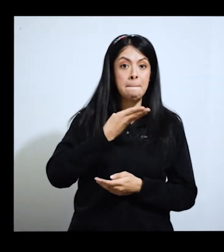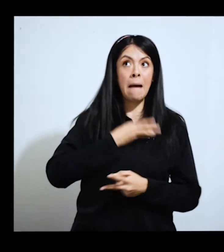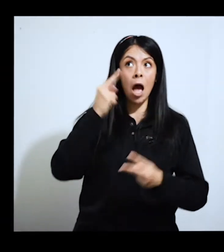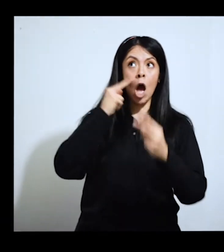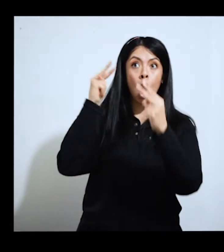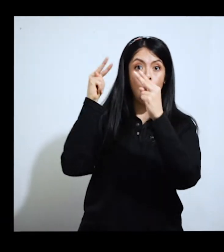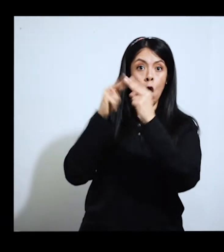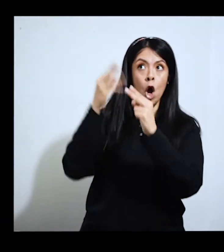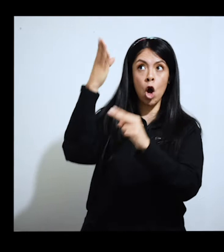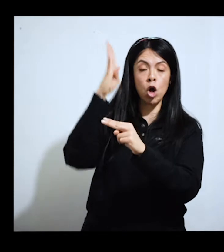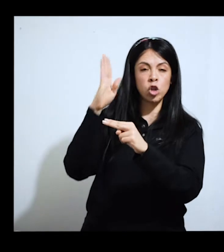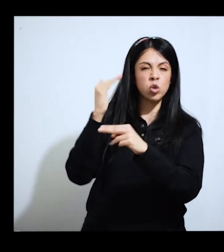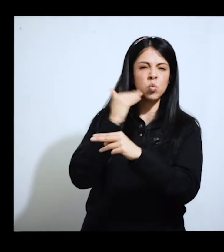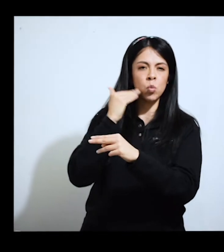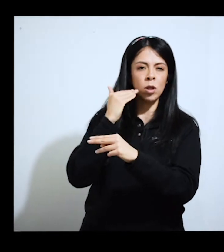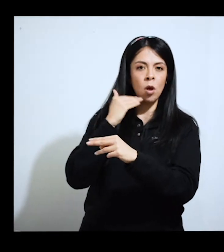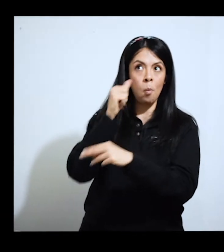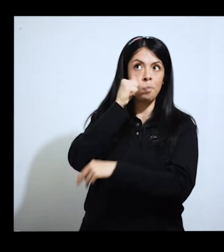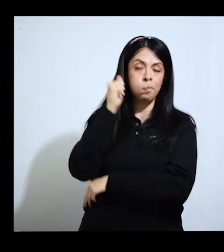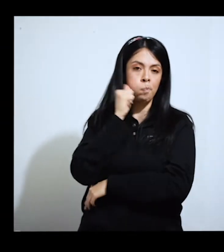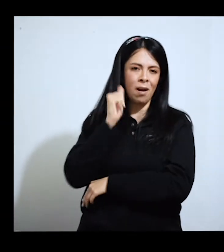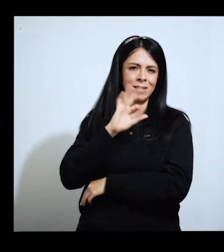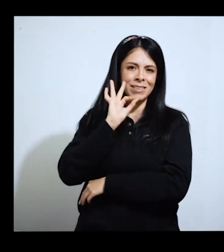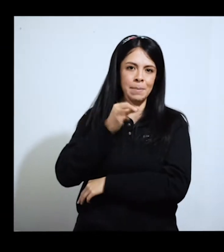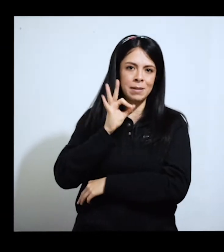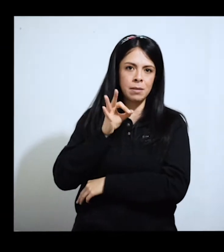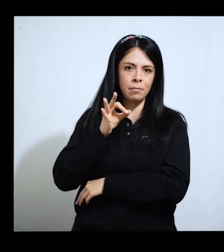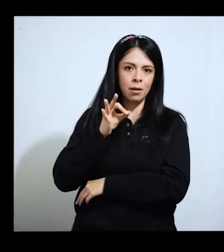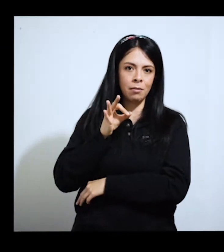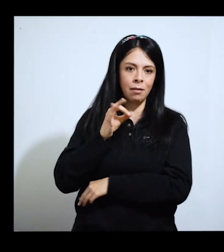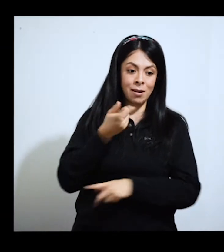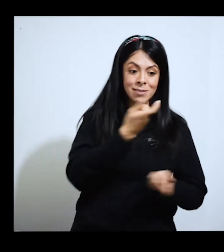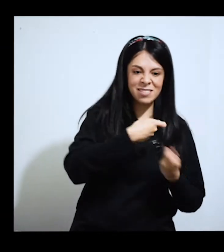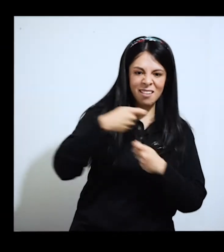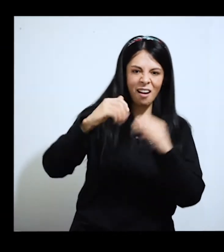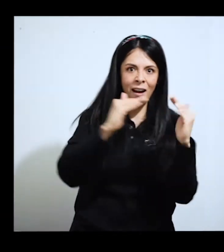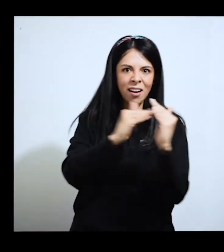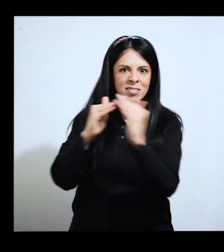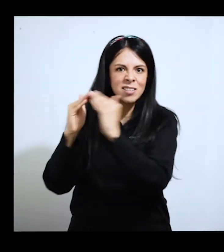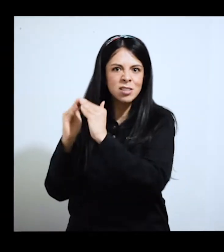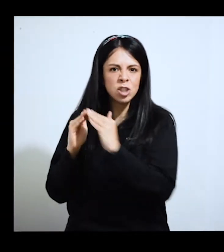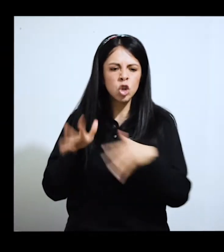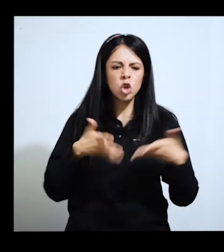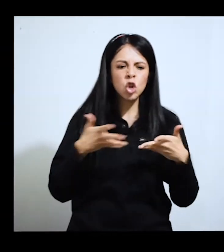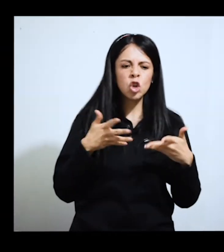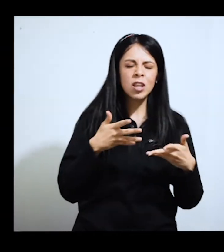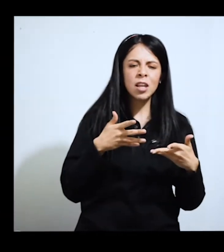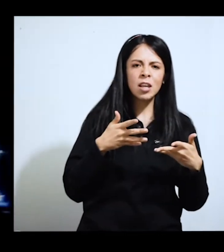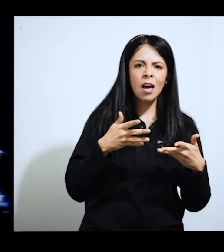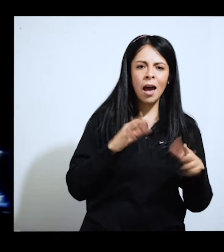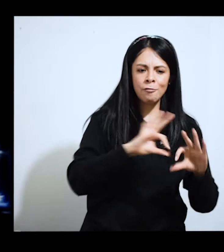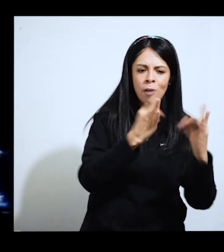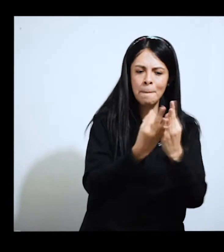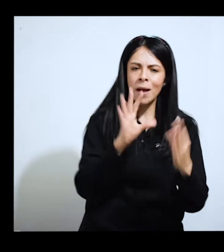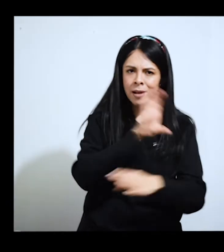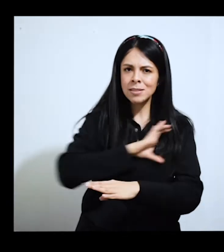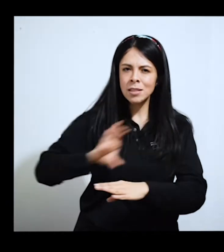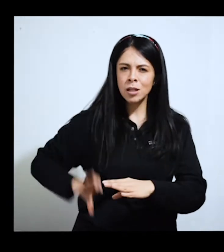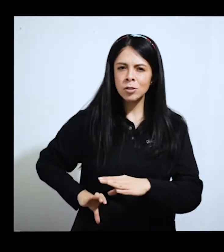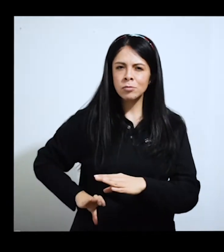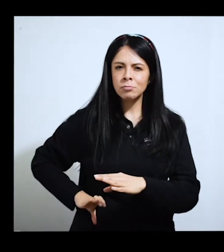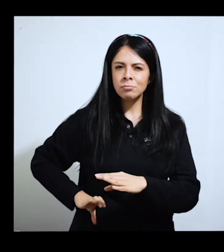decisiones. Mi mamá conoce de Dios embarazada de mí. Siempre lo que ella procuró fue llevarme o dejarme en lugares